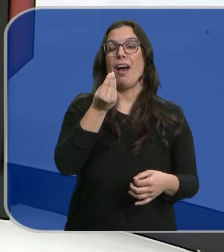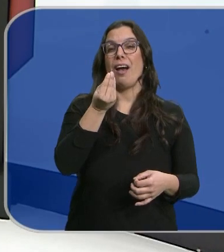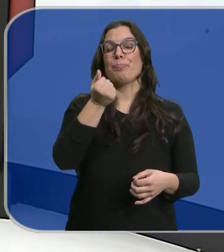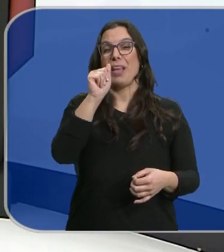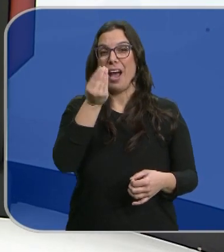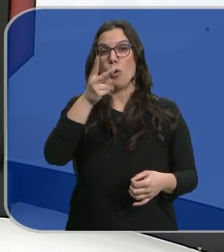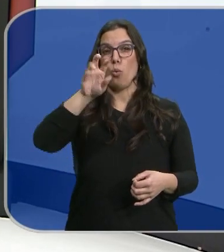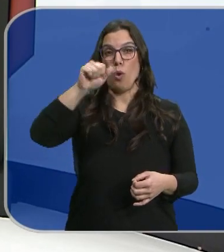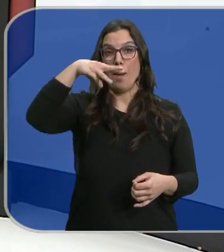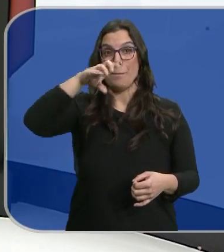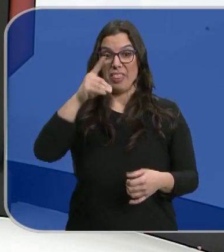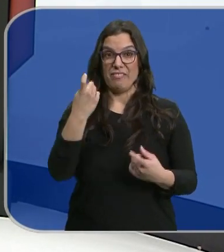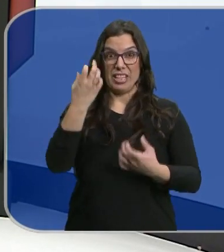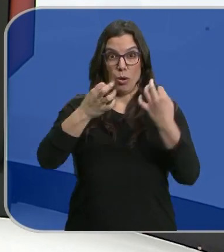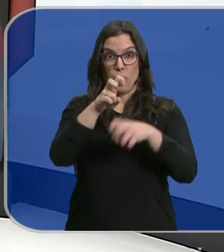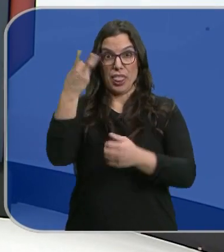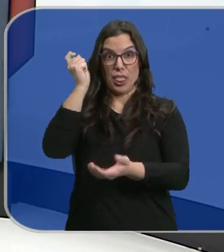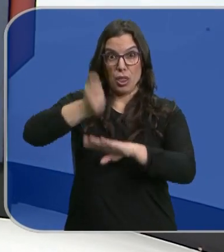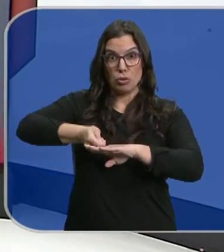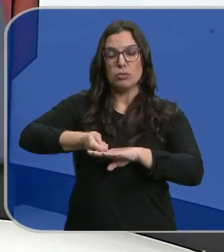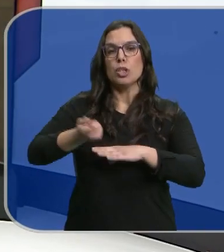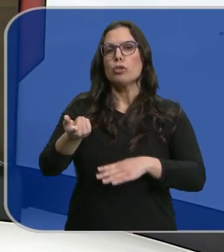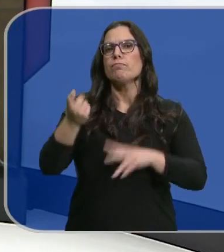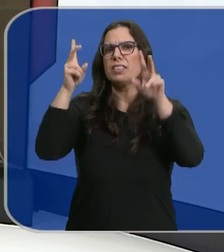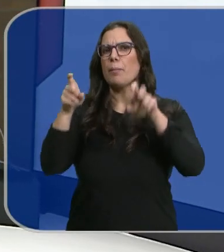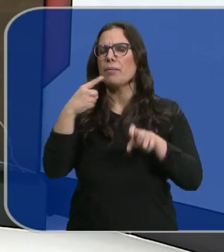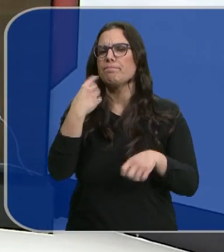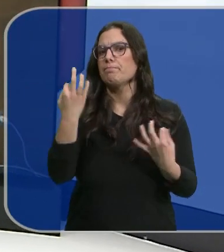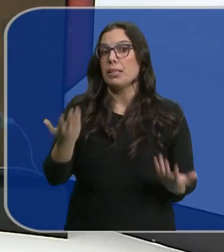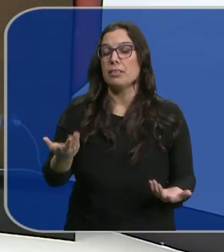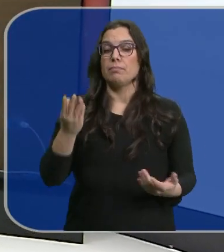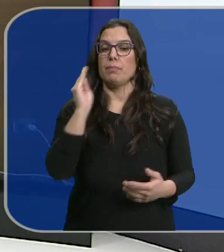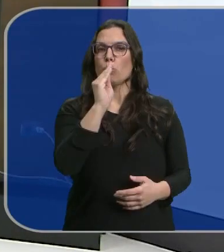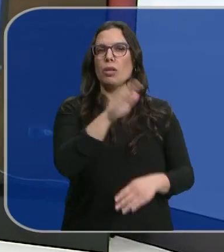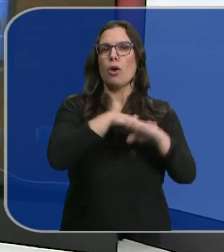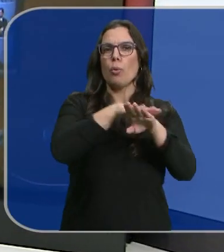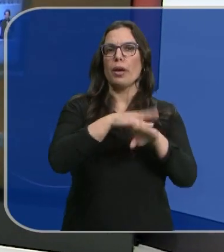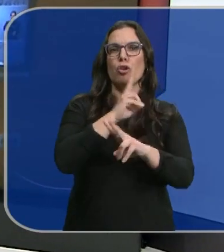juicio. Y por este asunto se le acaba de preguntar al Gobierno. Sara Ayuso.